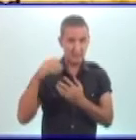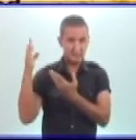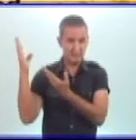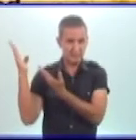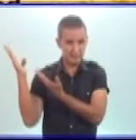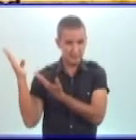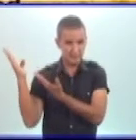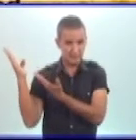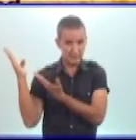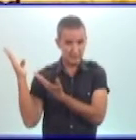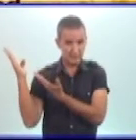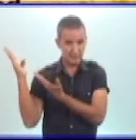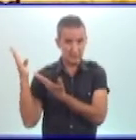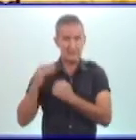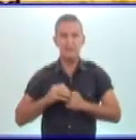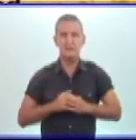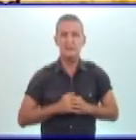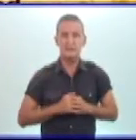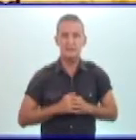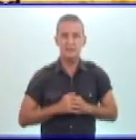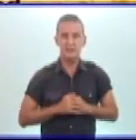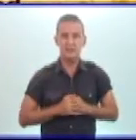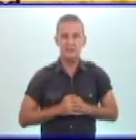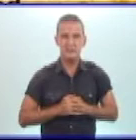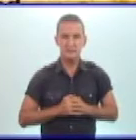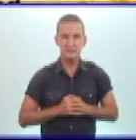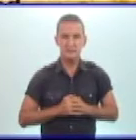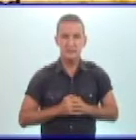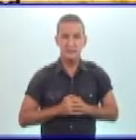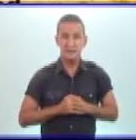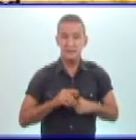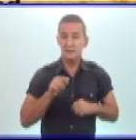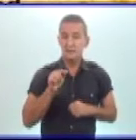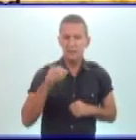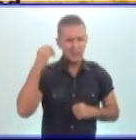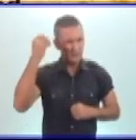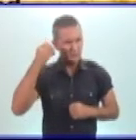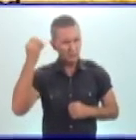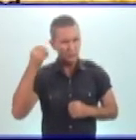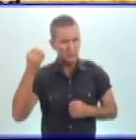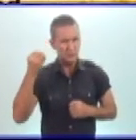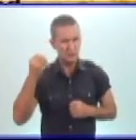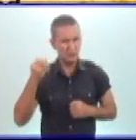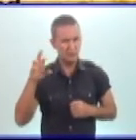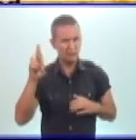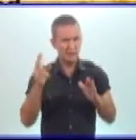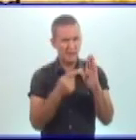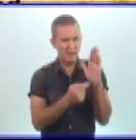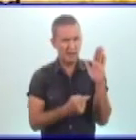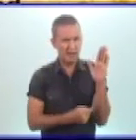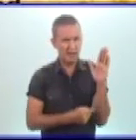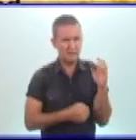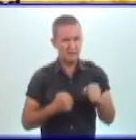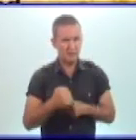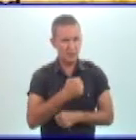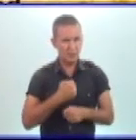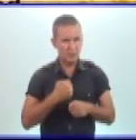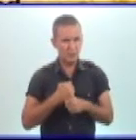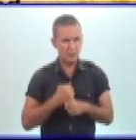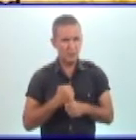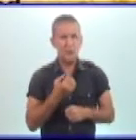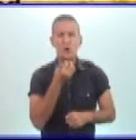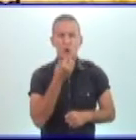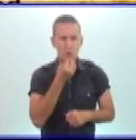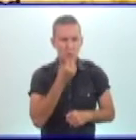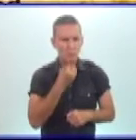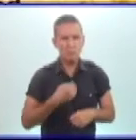un auditorio de la importancia del estudio del mundo moderno. En tu análisis, ¿qué razones emplearías? Puedes usar diferentes